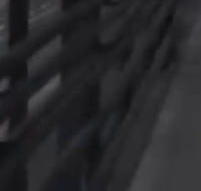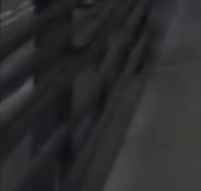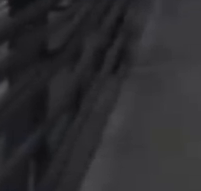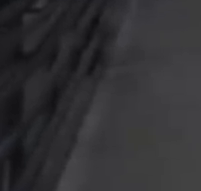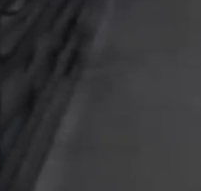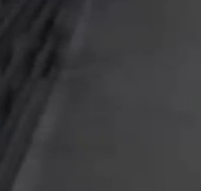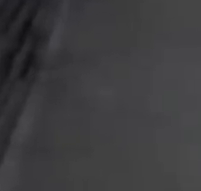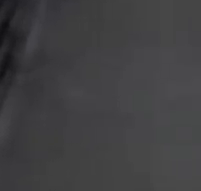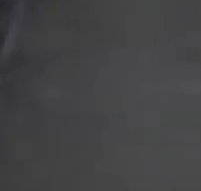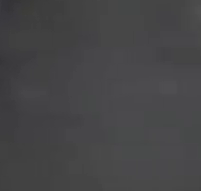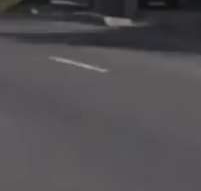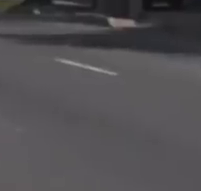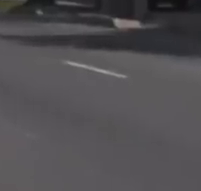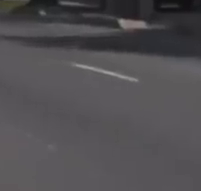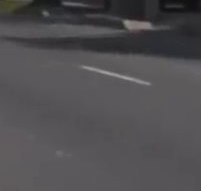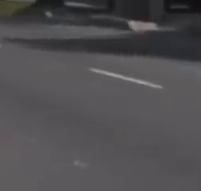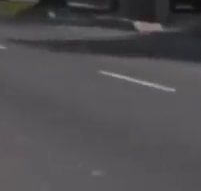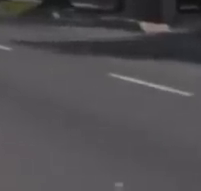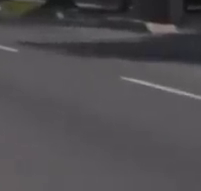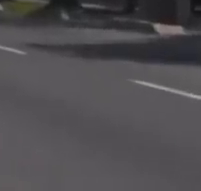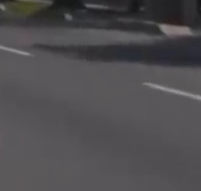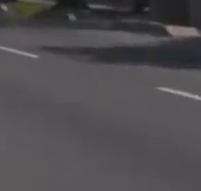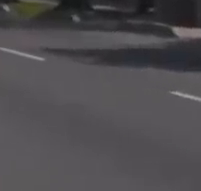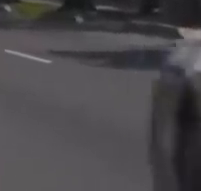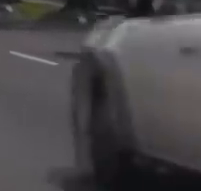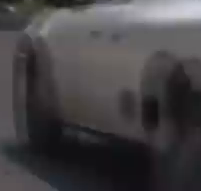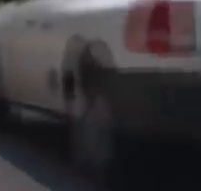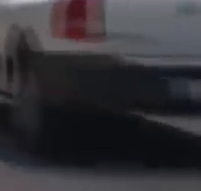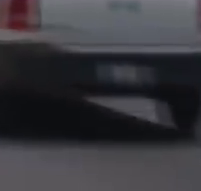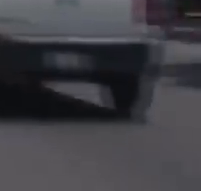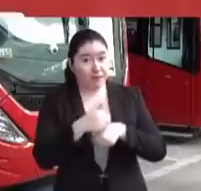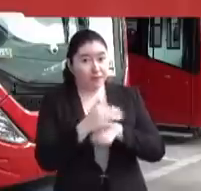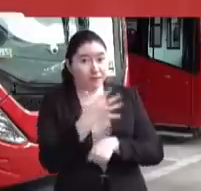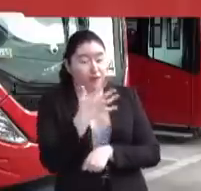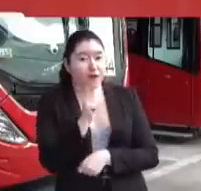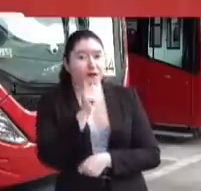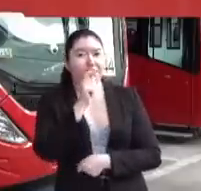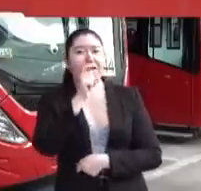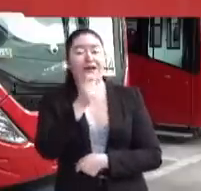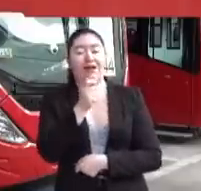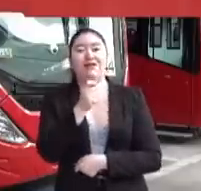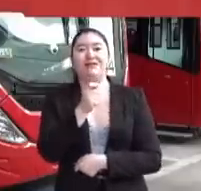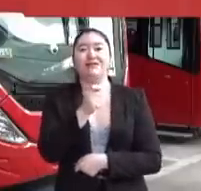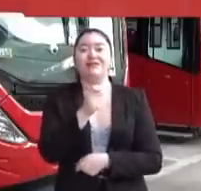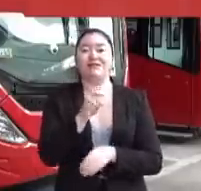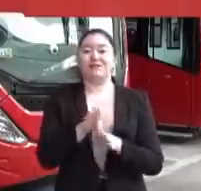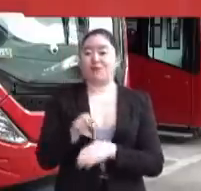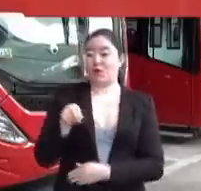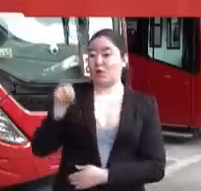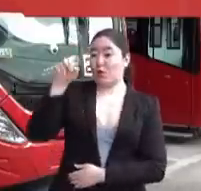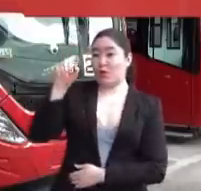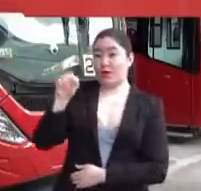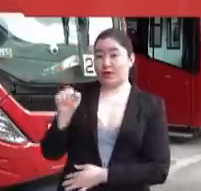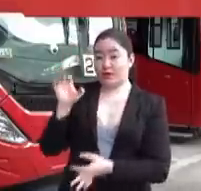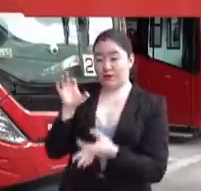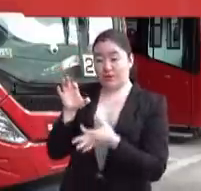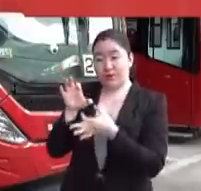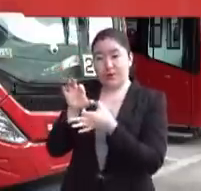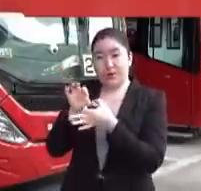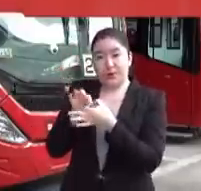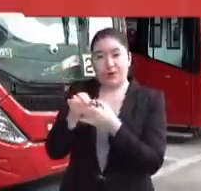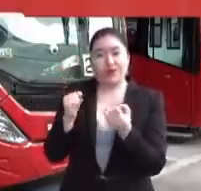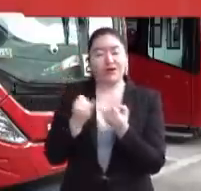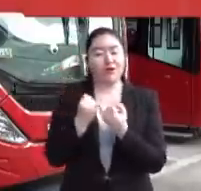alimentadores, de tal manera que esta línea 5 pues se vuelve un eje articulador norte-sur al oriente de la